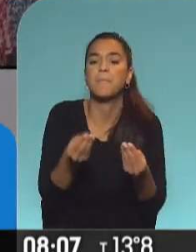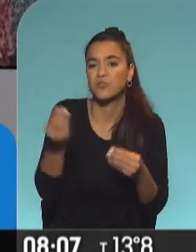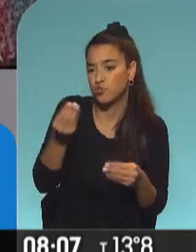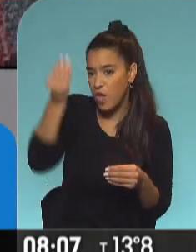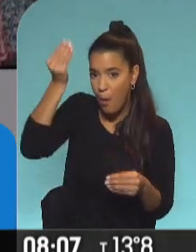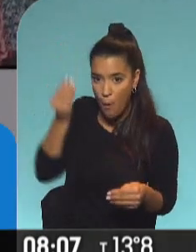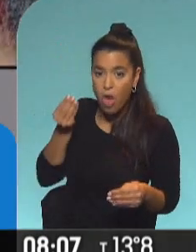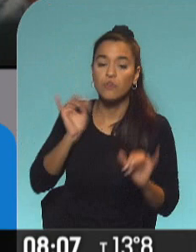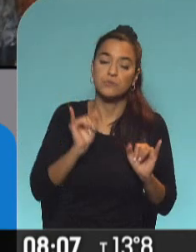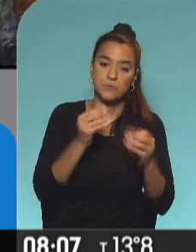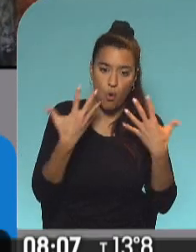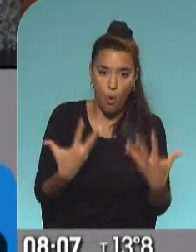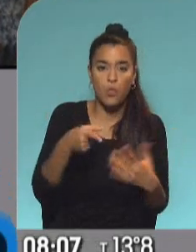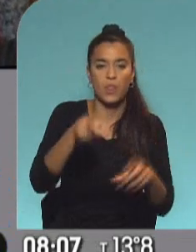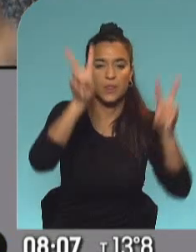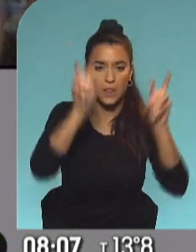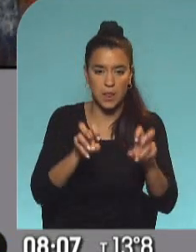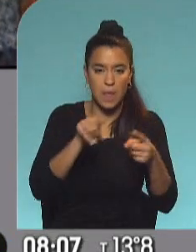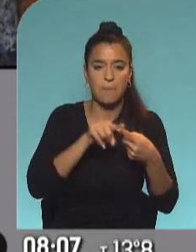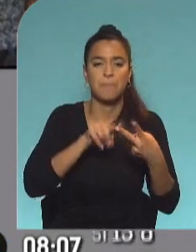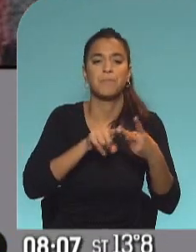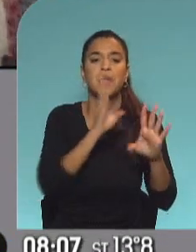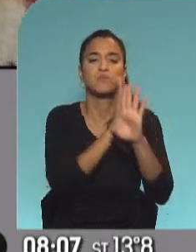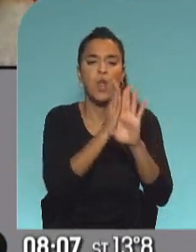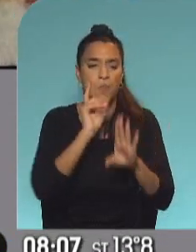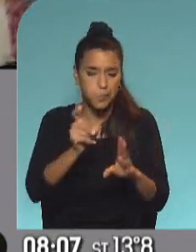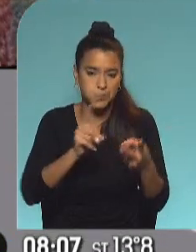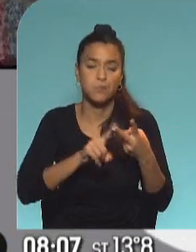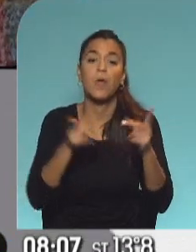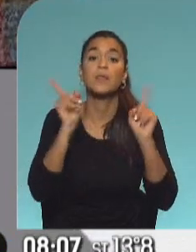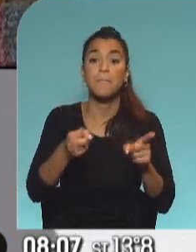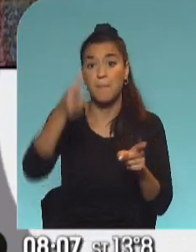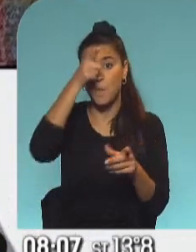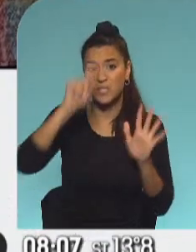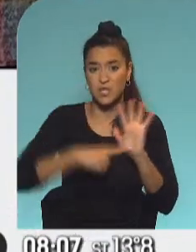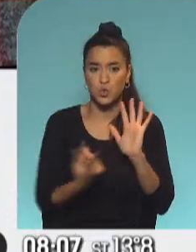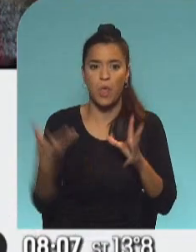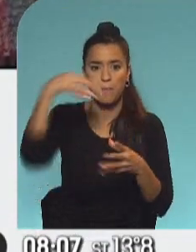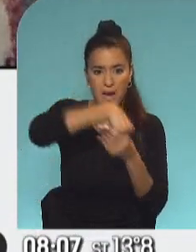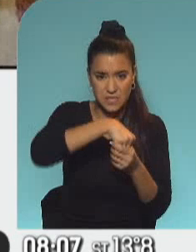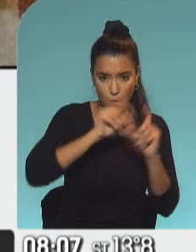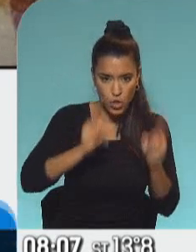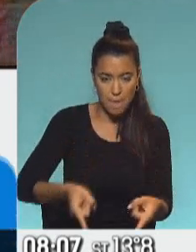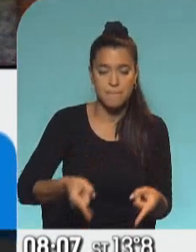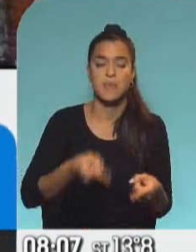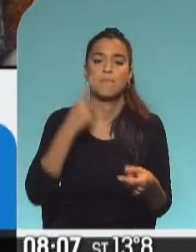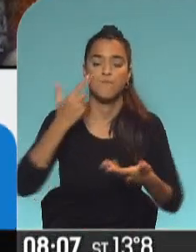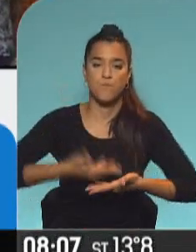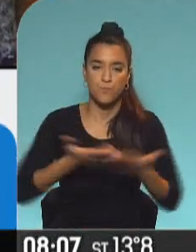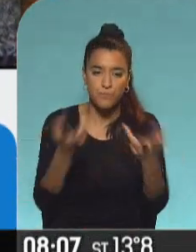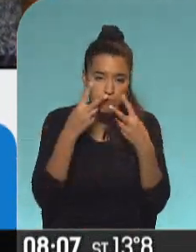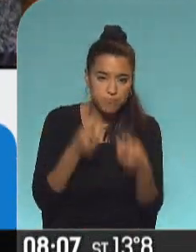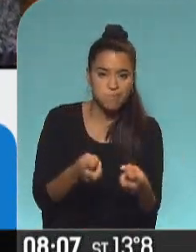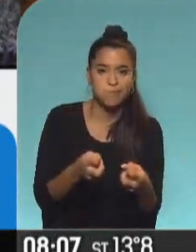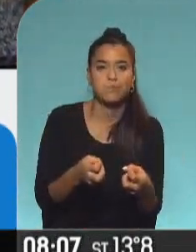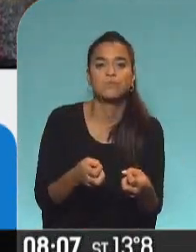semana. Sí, por supuesto, es este tema. El espionaje ilegal, donde ha participado la policía de la Ciudad de Buenos Aires también, se ha demostrado con las